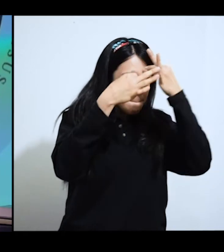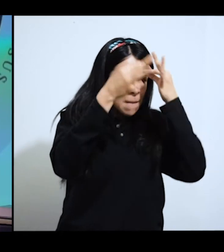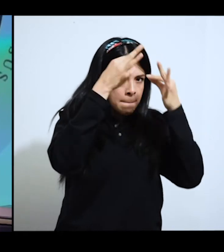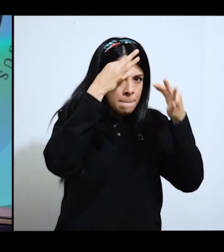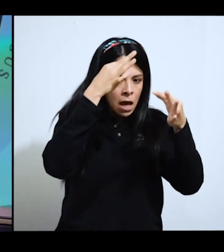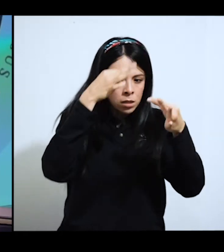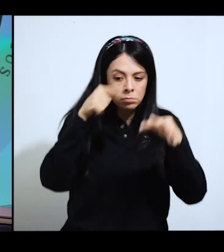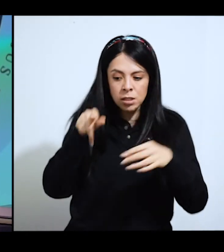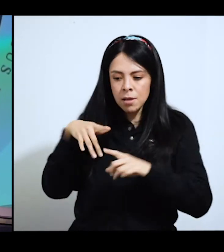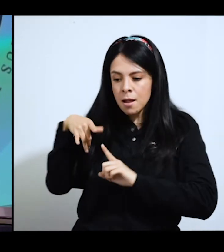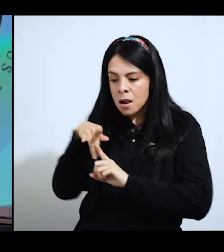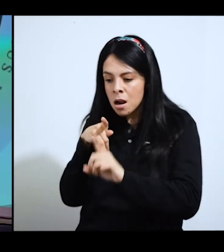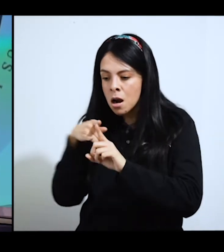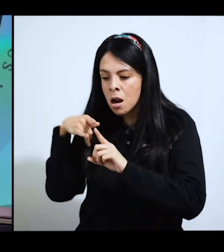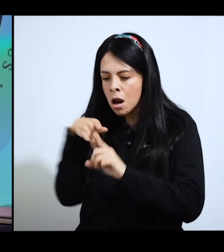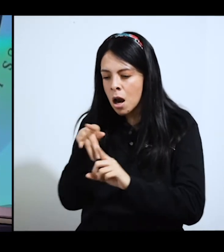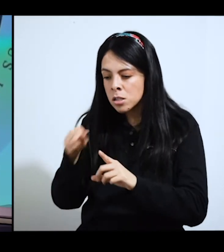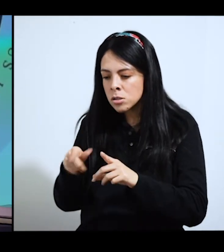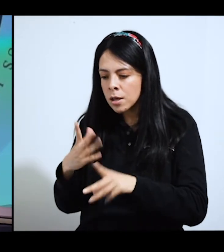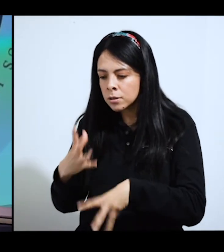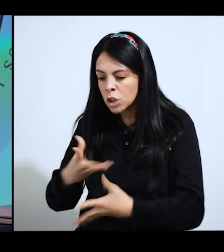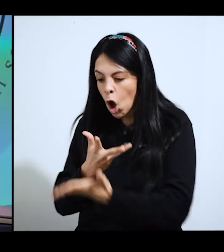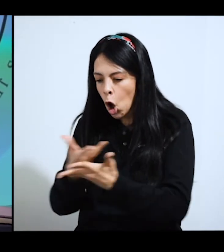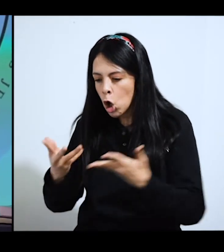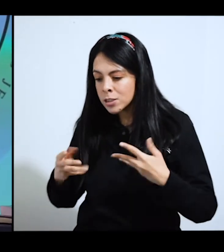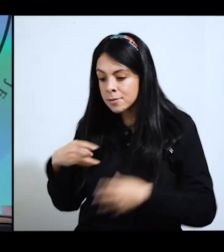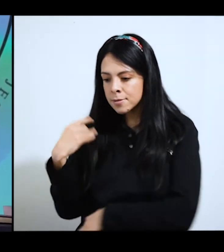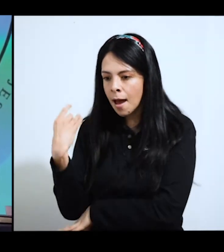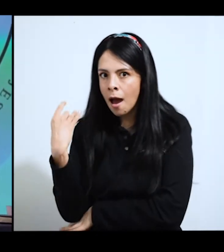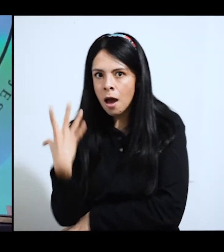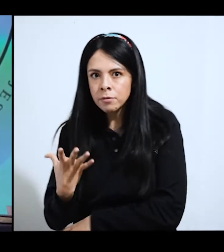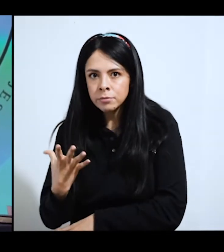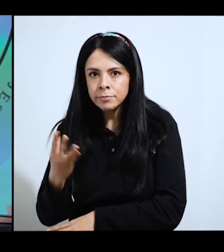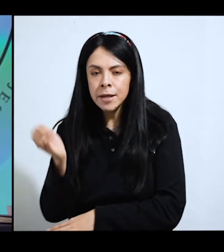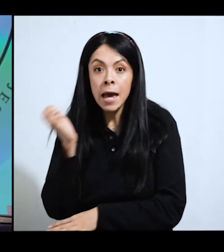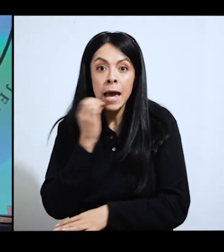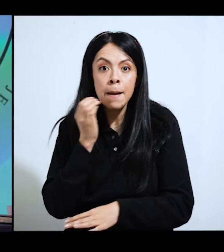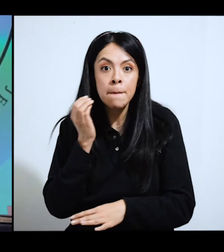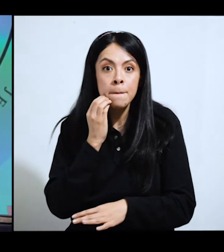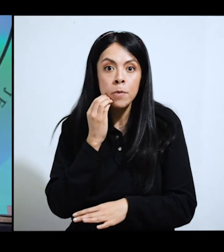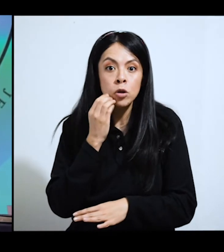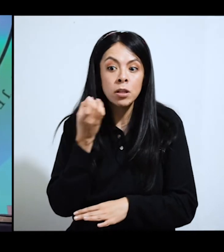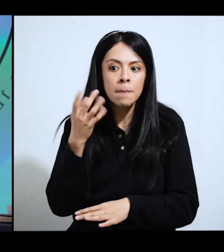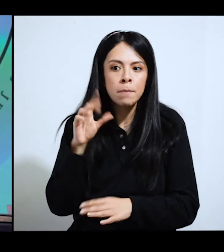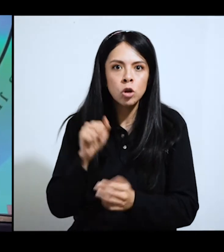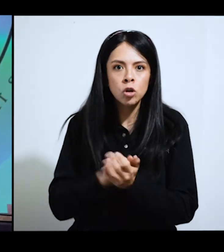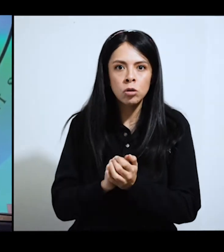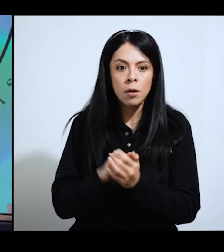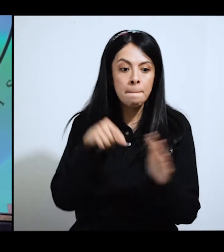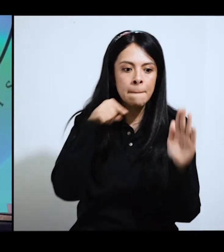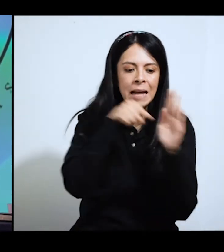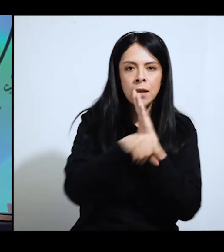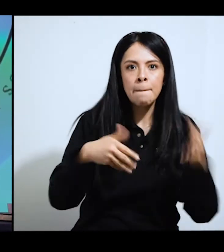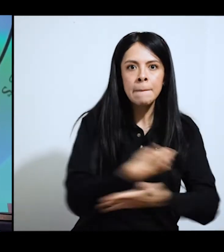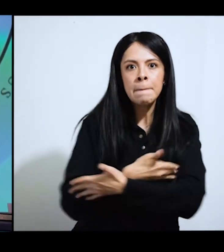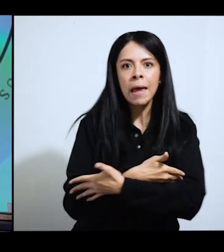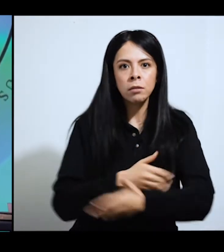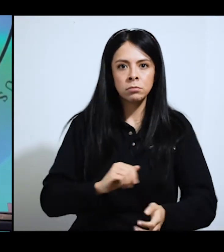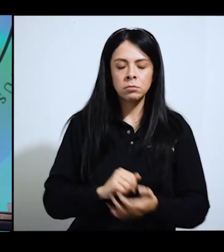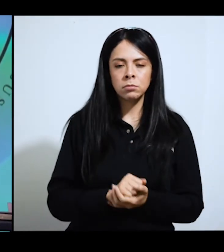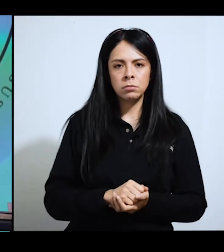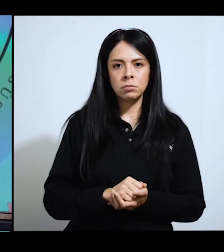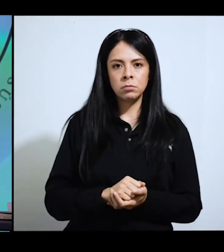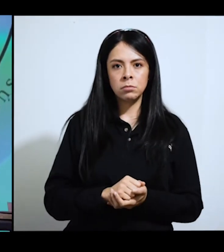terribles, como por ejemplo matar a su bebé. Y yo he hablado con cristianos que